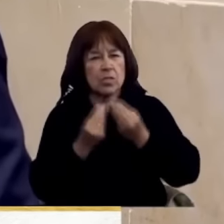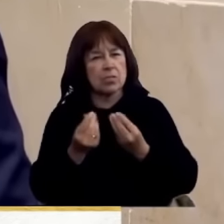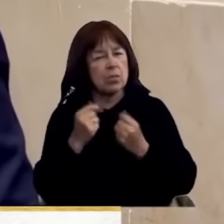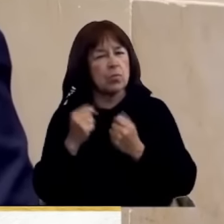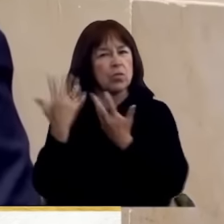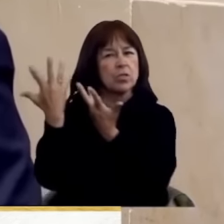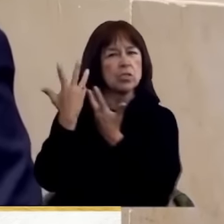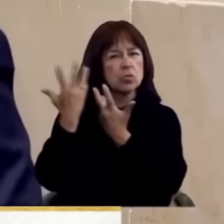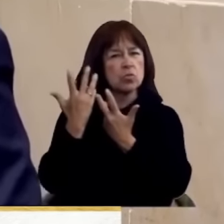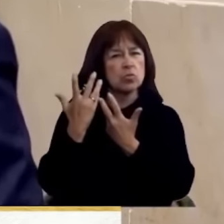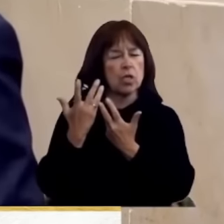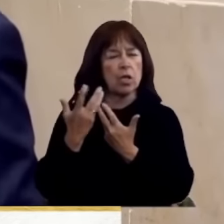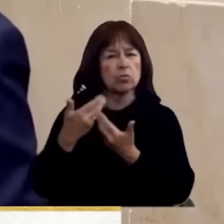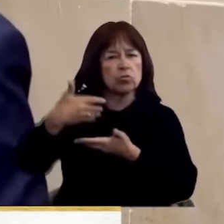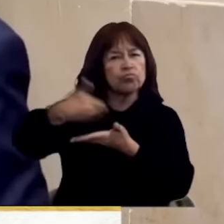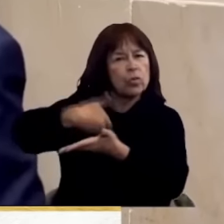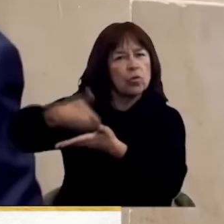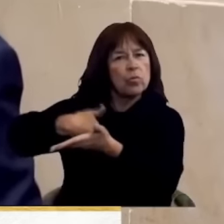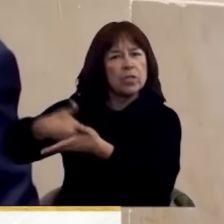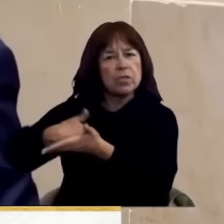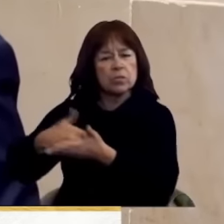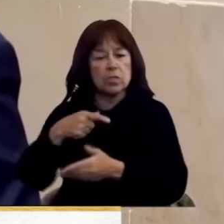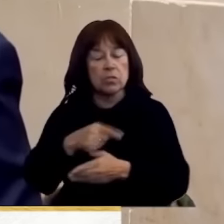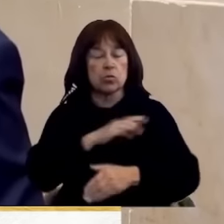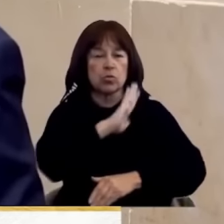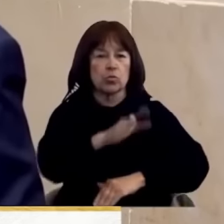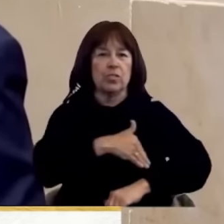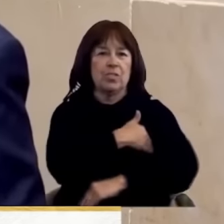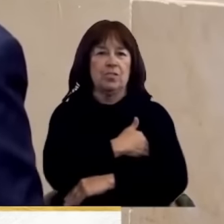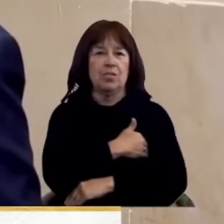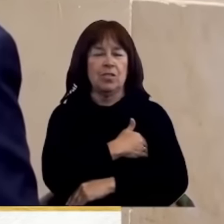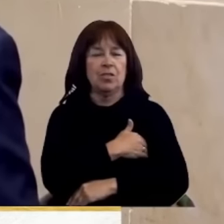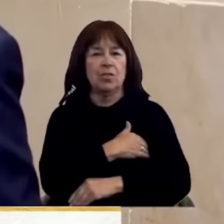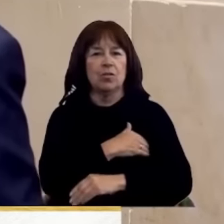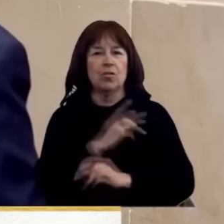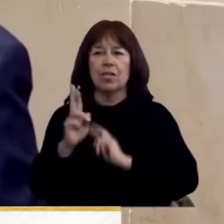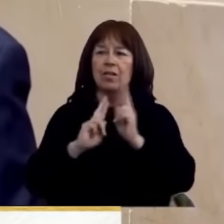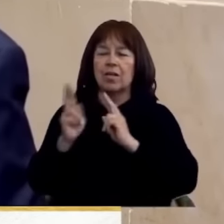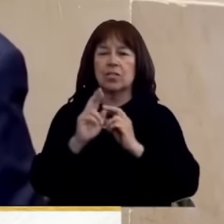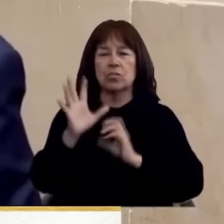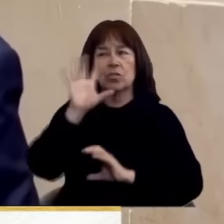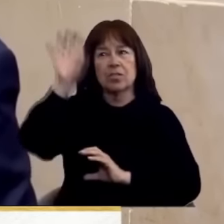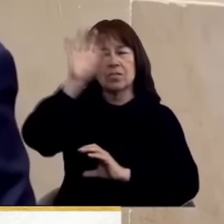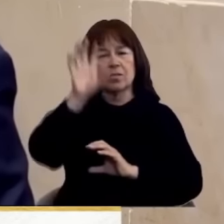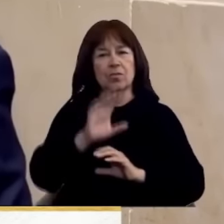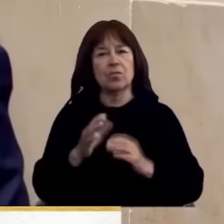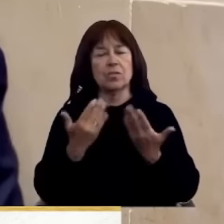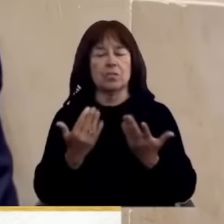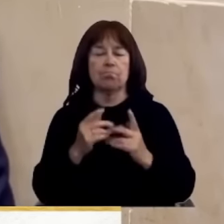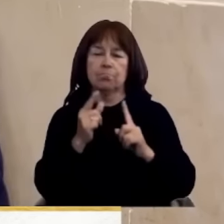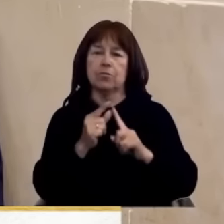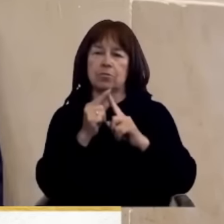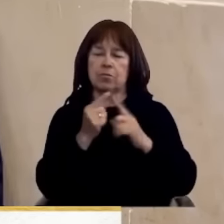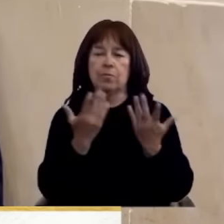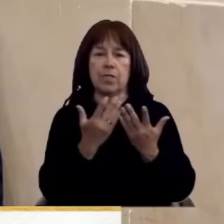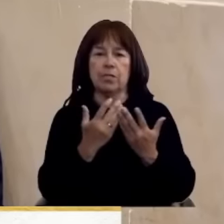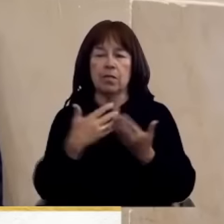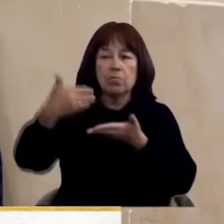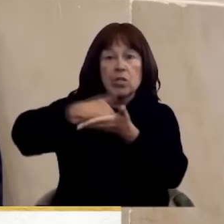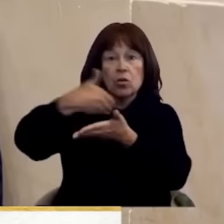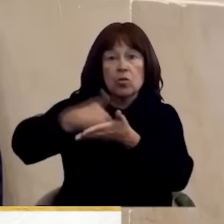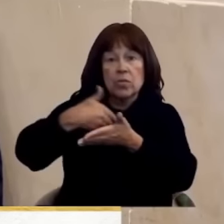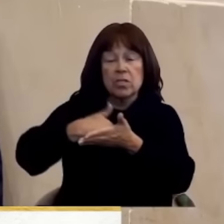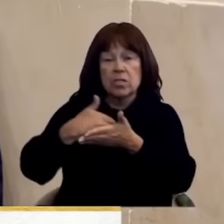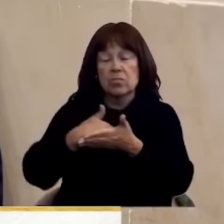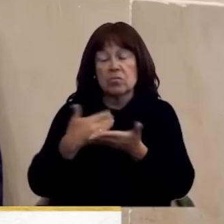escuchar sus recomendaciones. Y este es un Ministerio de Relaciones Exteriores abiertos precisamente a las recomendaciones que nos puedan hacer.